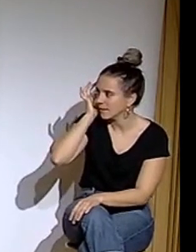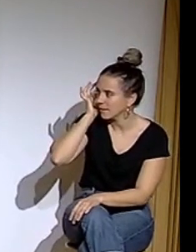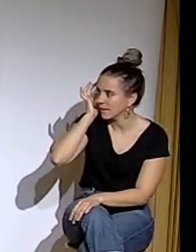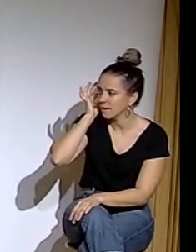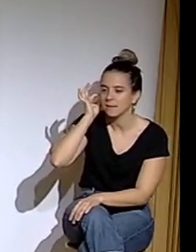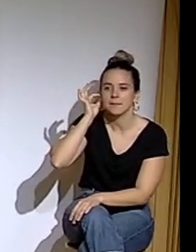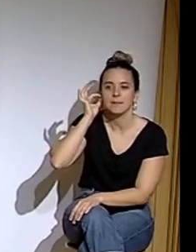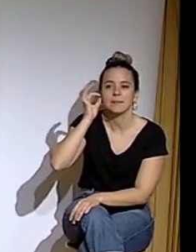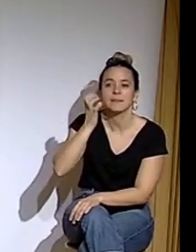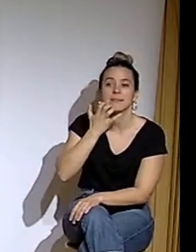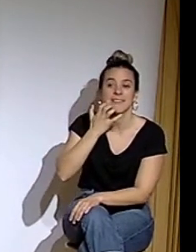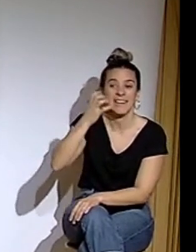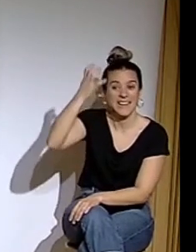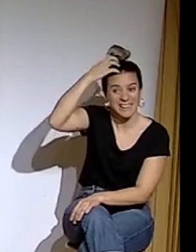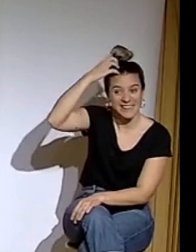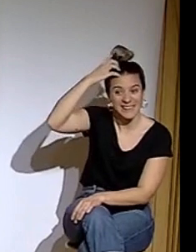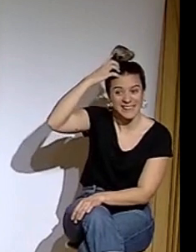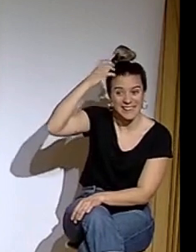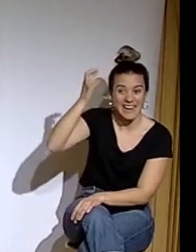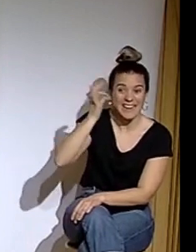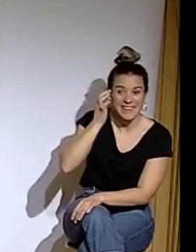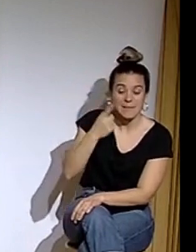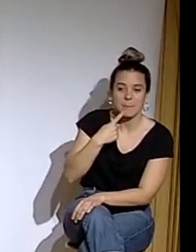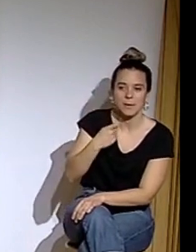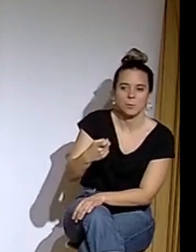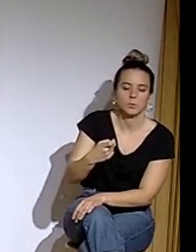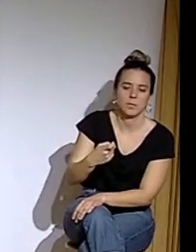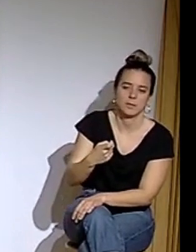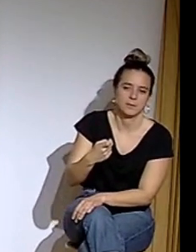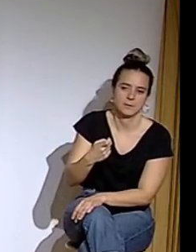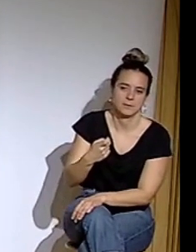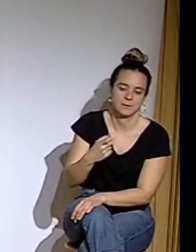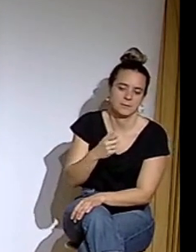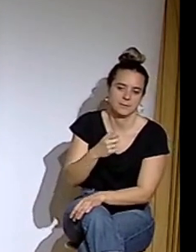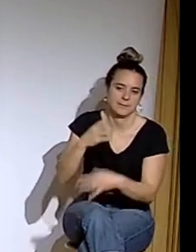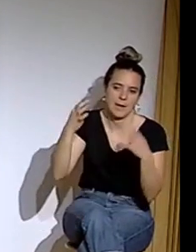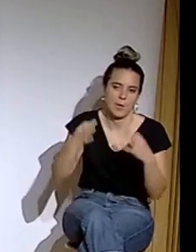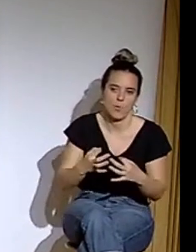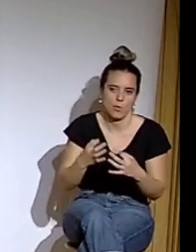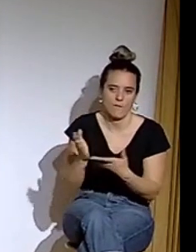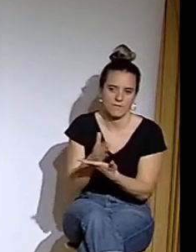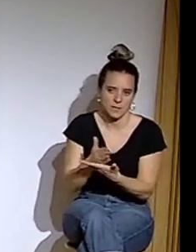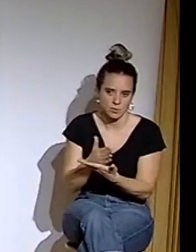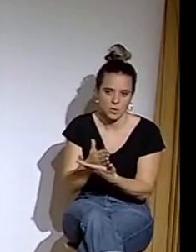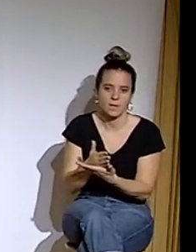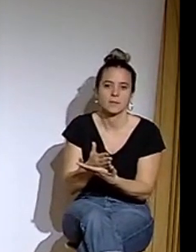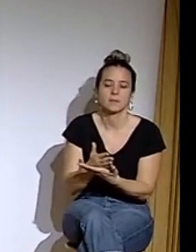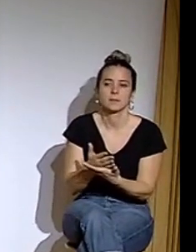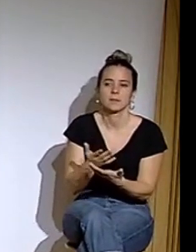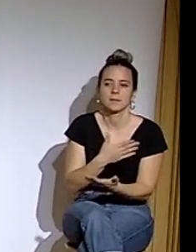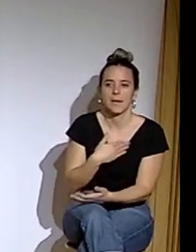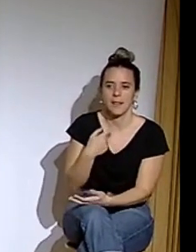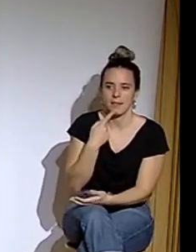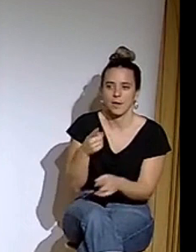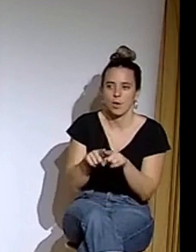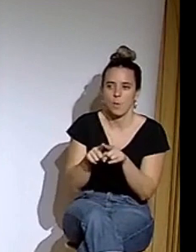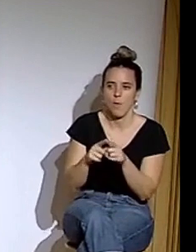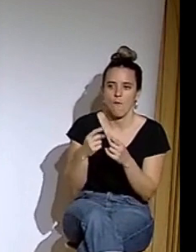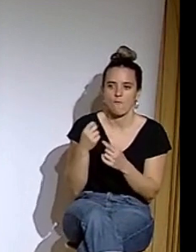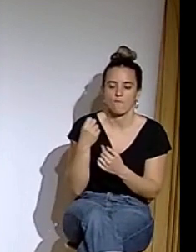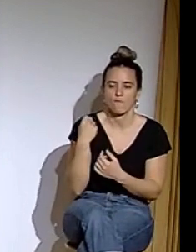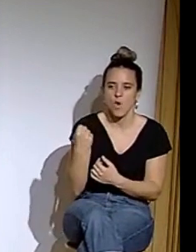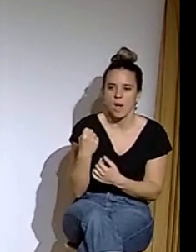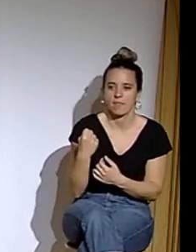bisexuales o algo así O aunque lo niegue y es un poco como reapropiarse de esa fuerza no y hacerse visible porque